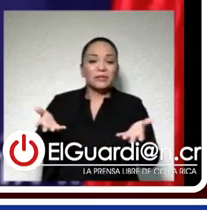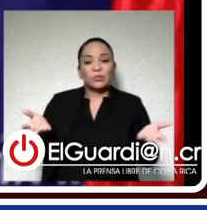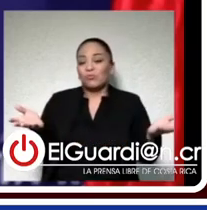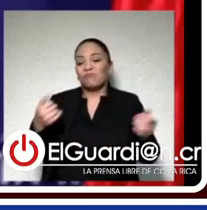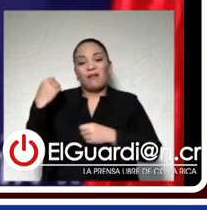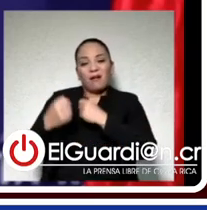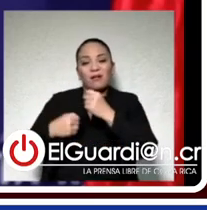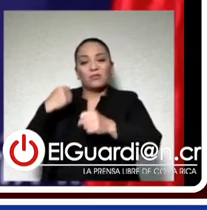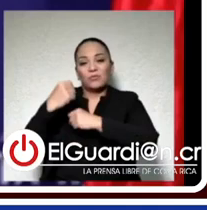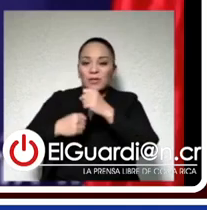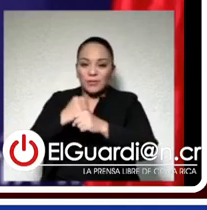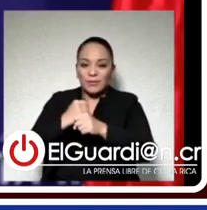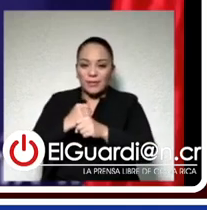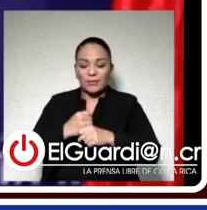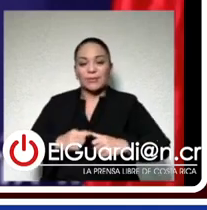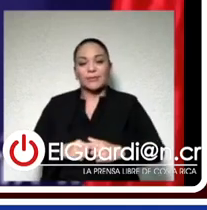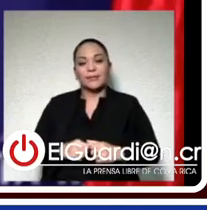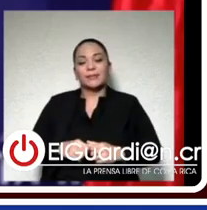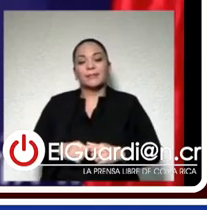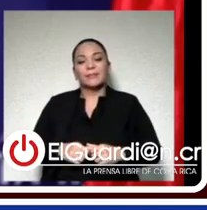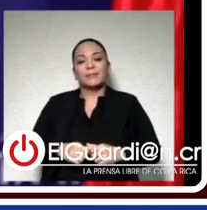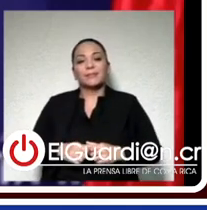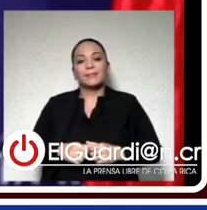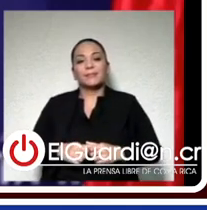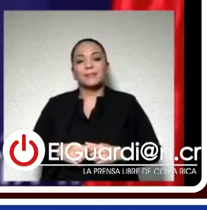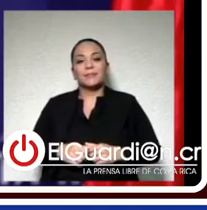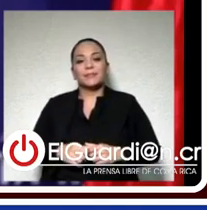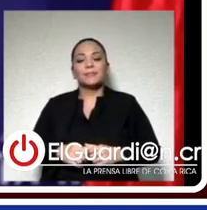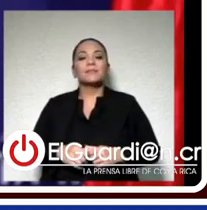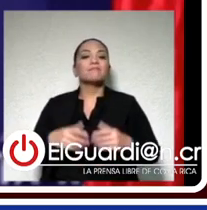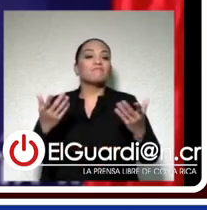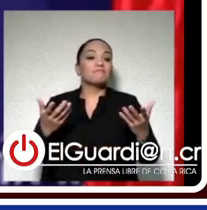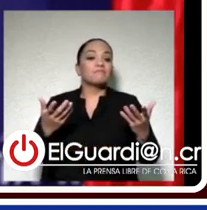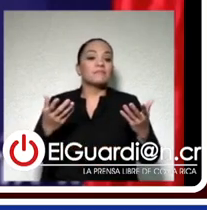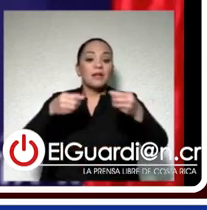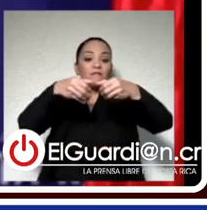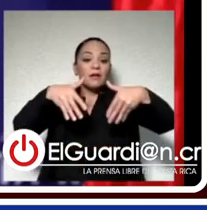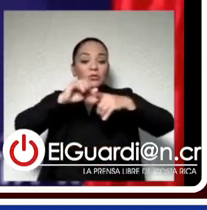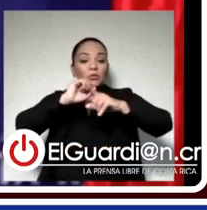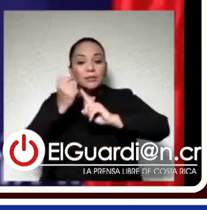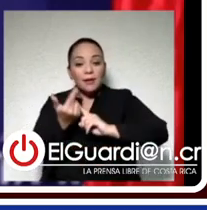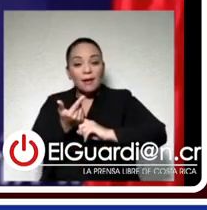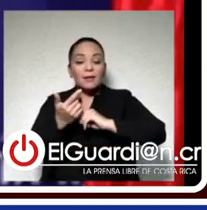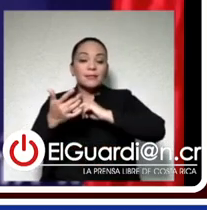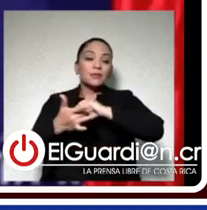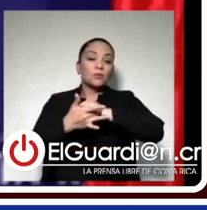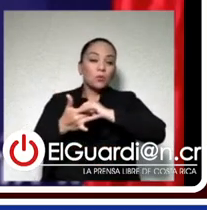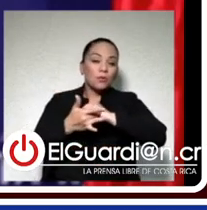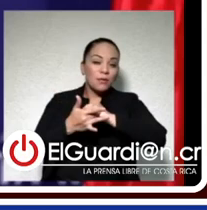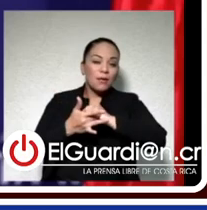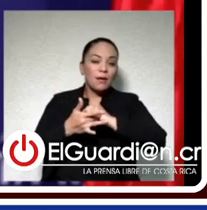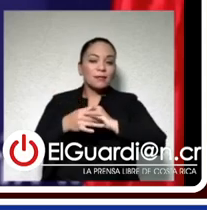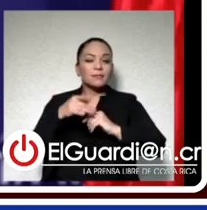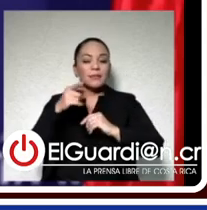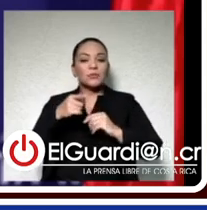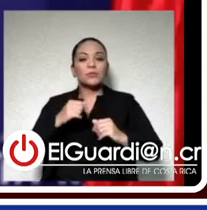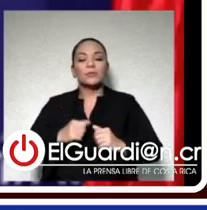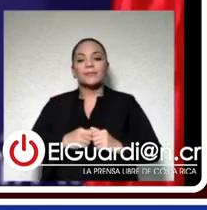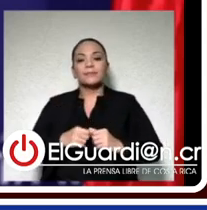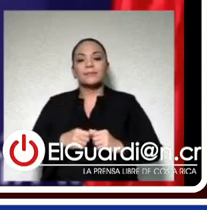de años. ¿Que el mundo de las redes sociales y la tecnología ha hecho que más gente